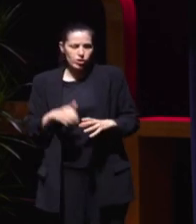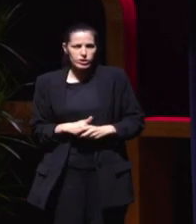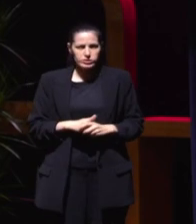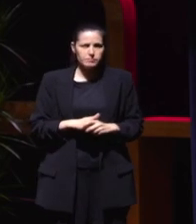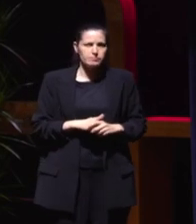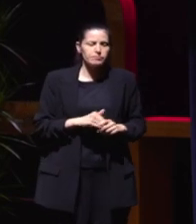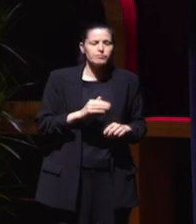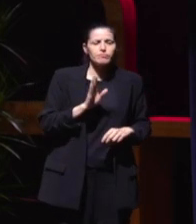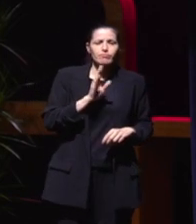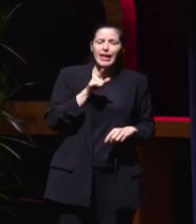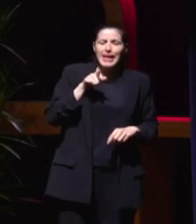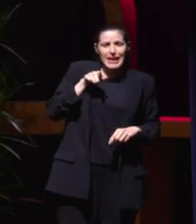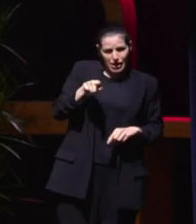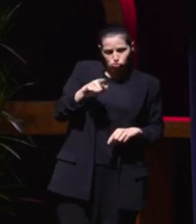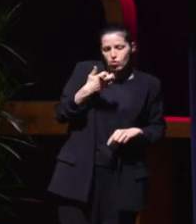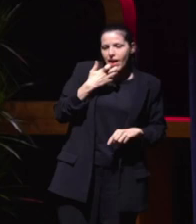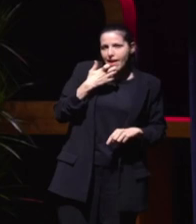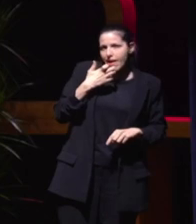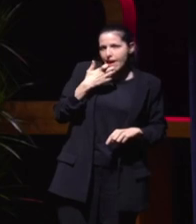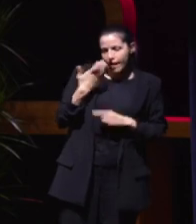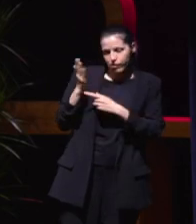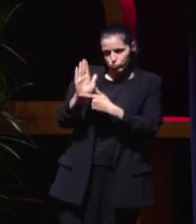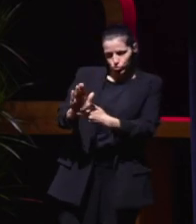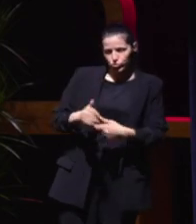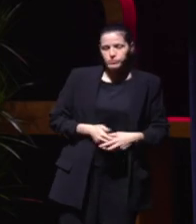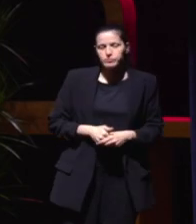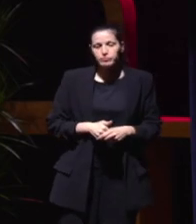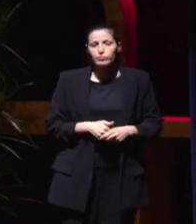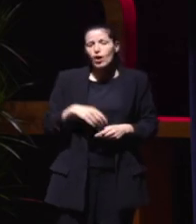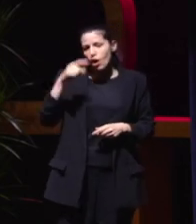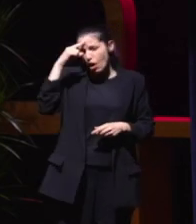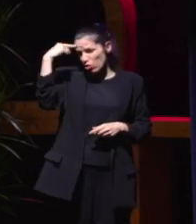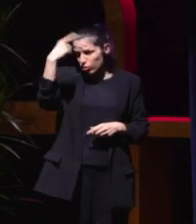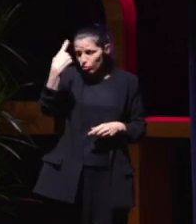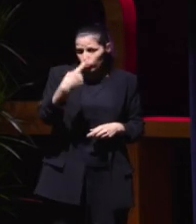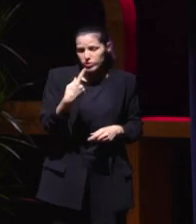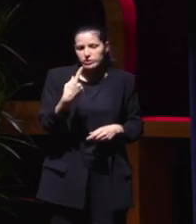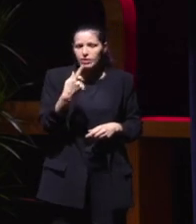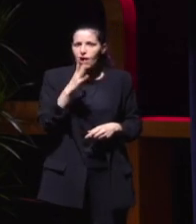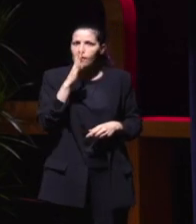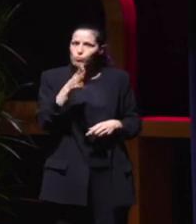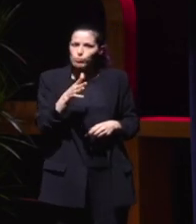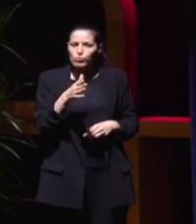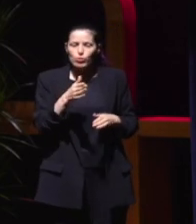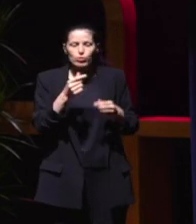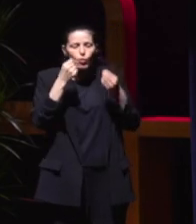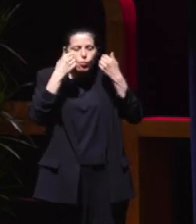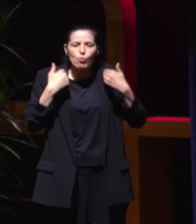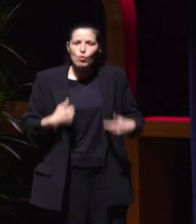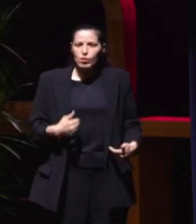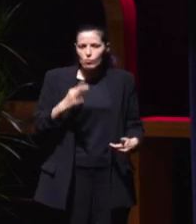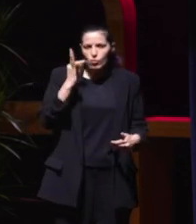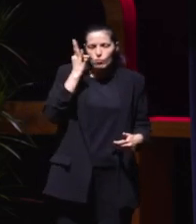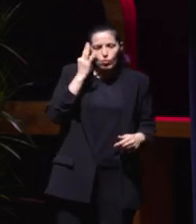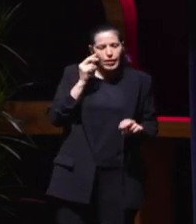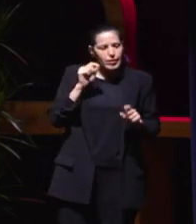este es el ejemplo en el documental de Nina men que es lo que habla es como la mirada hacia el cuerpo de la mujer se fragmenta